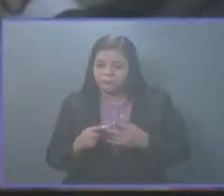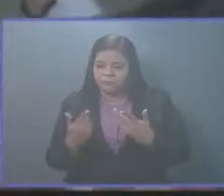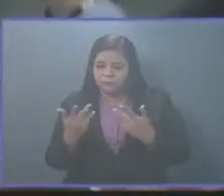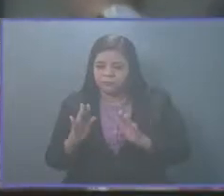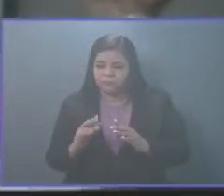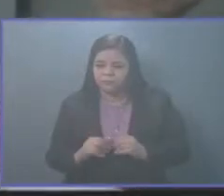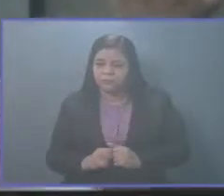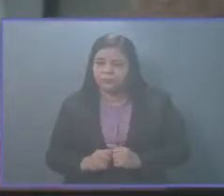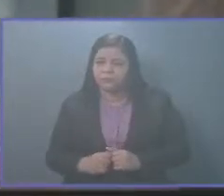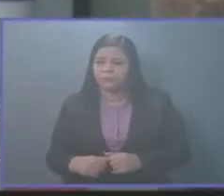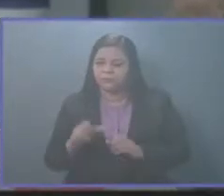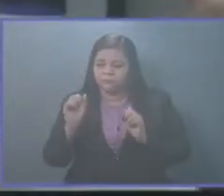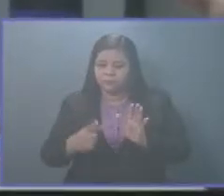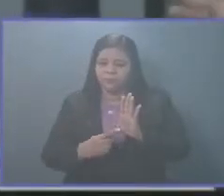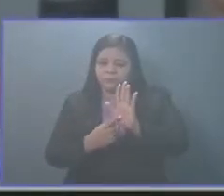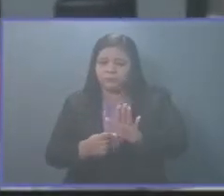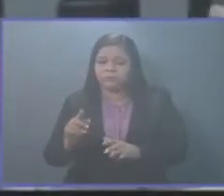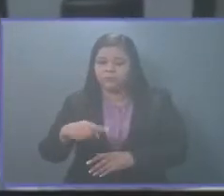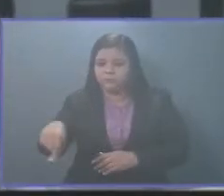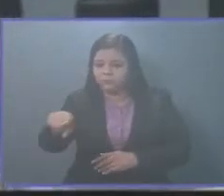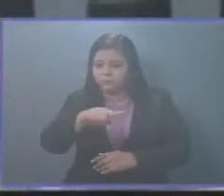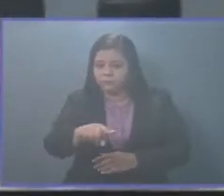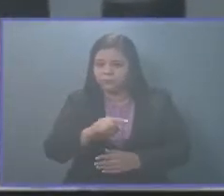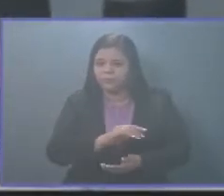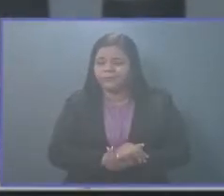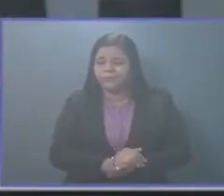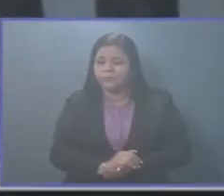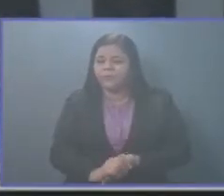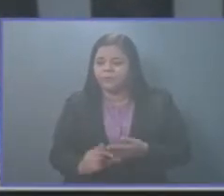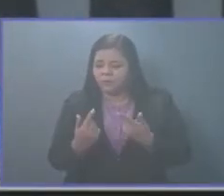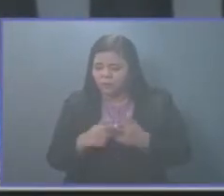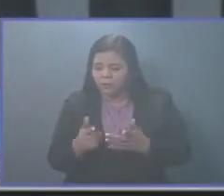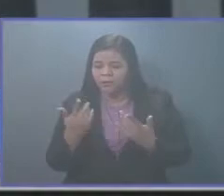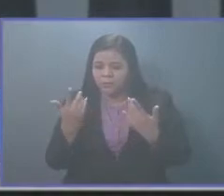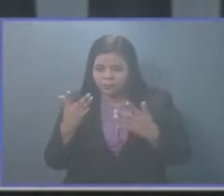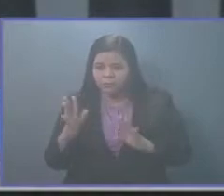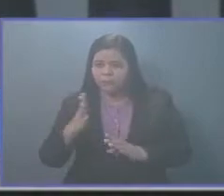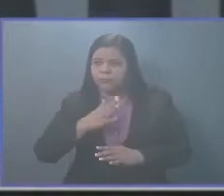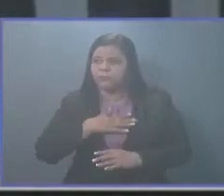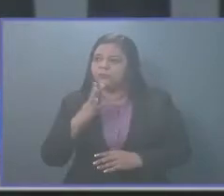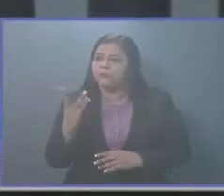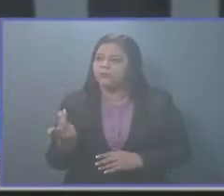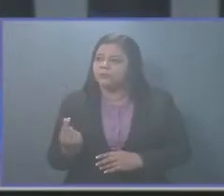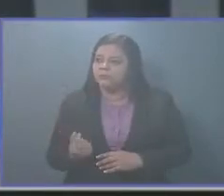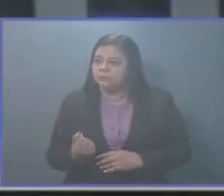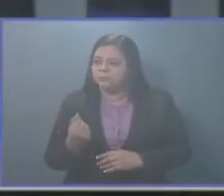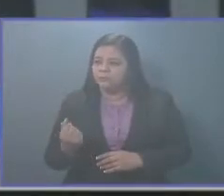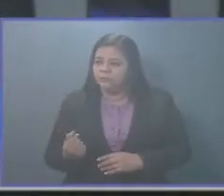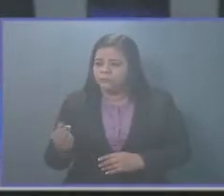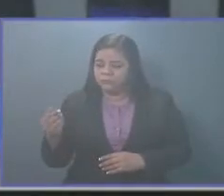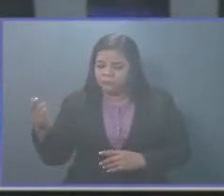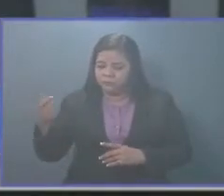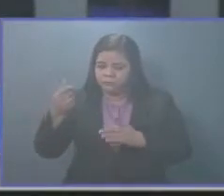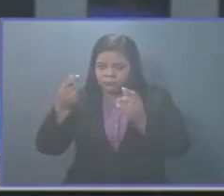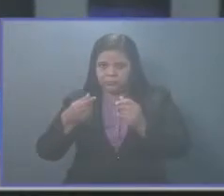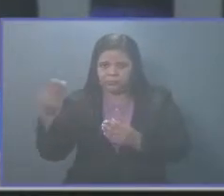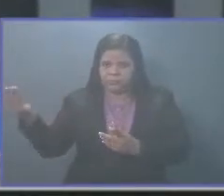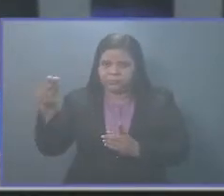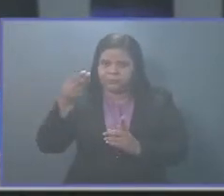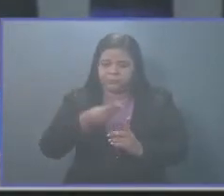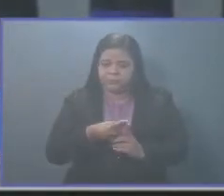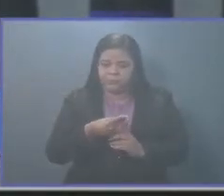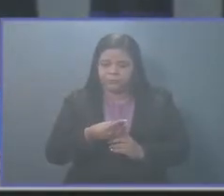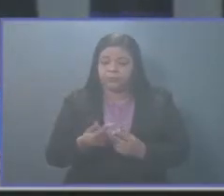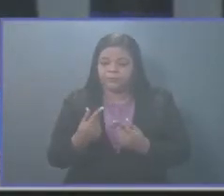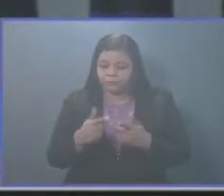la presentación de ustedes que hay una cantidad también de asignación de recursos